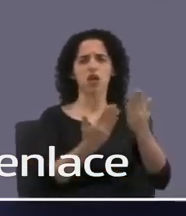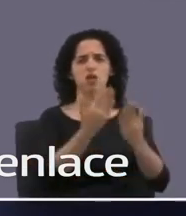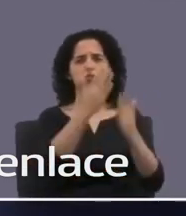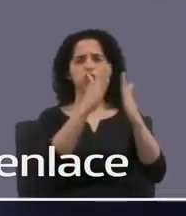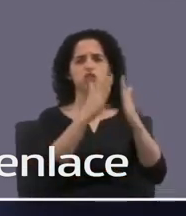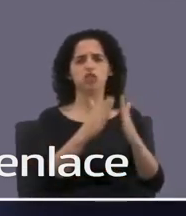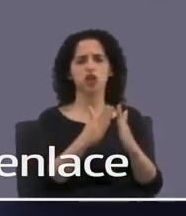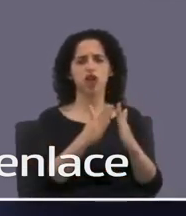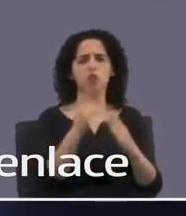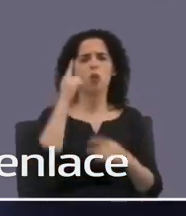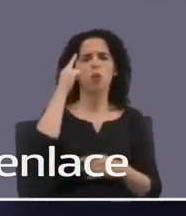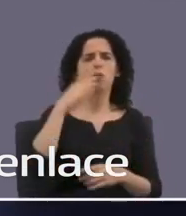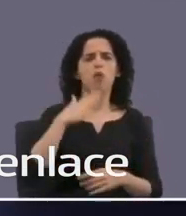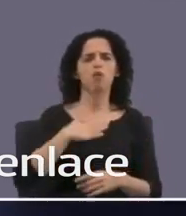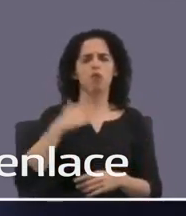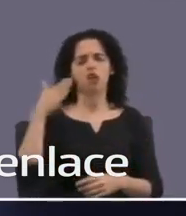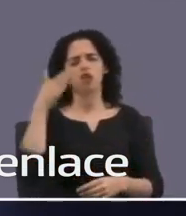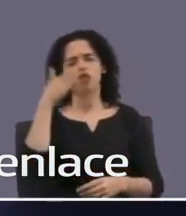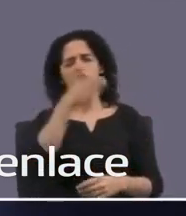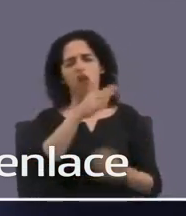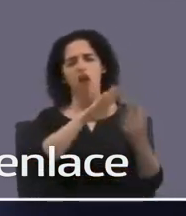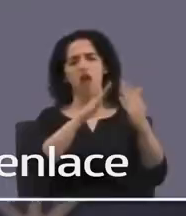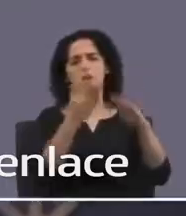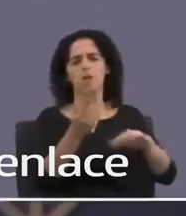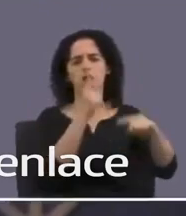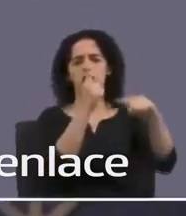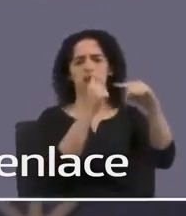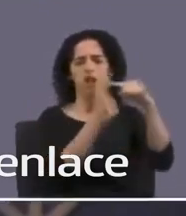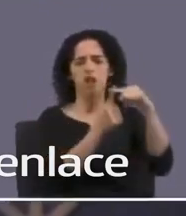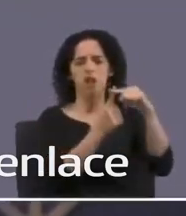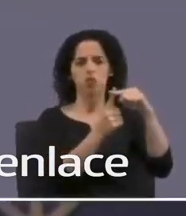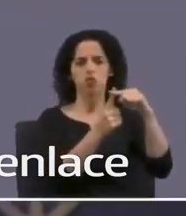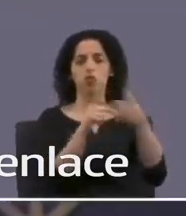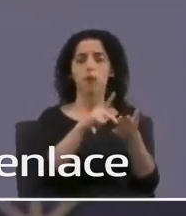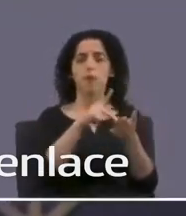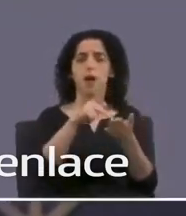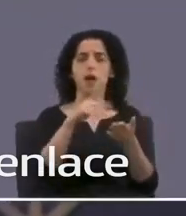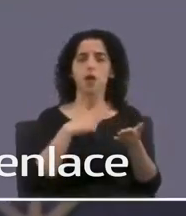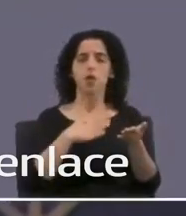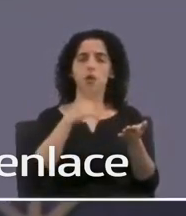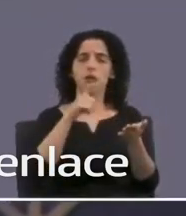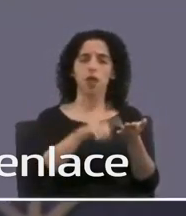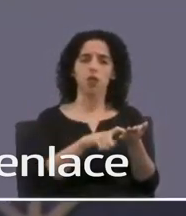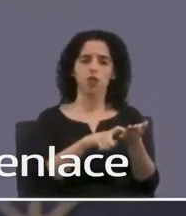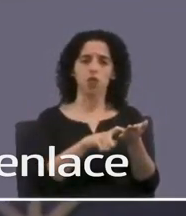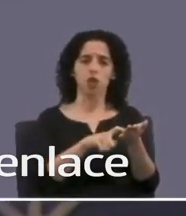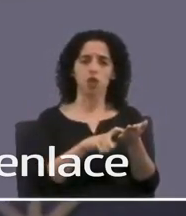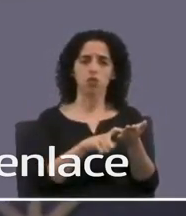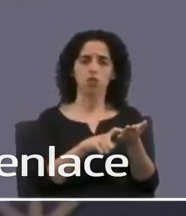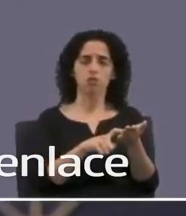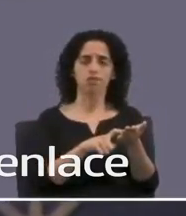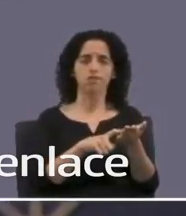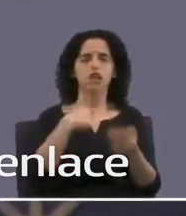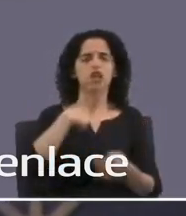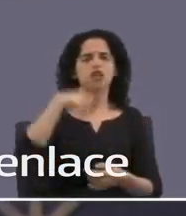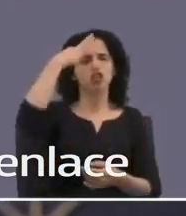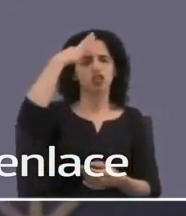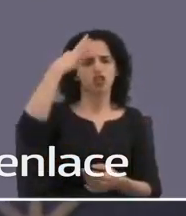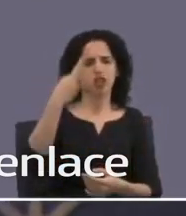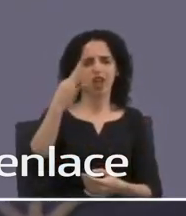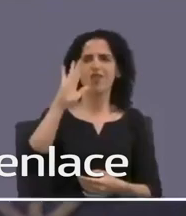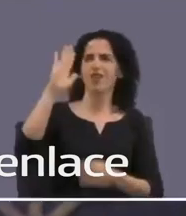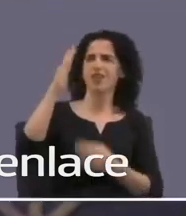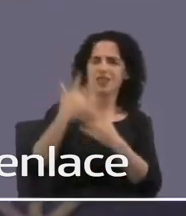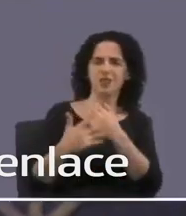hizo siervo y fue por mí hasta la muerte y muerte de cruz y pagó mi deuda. Y